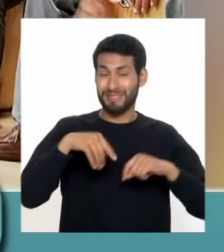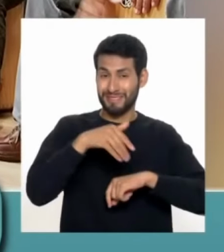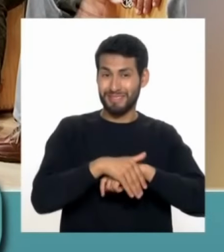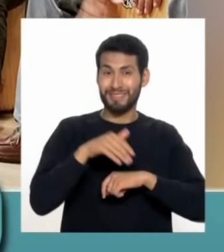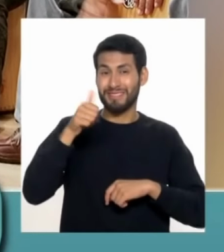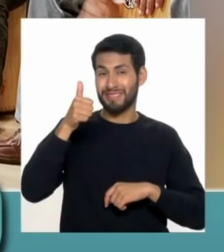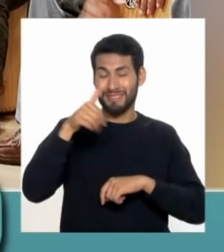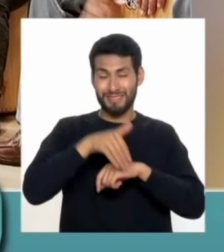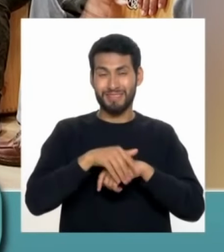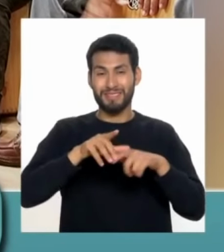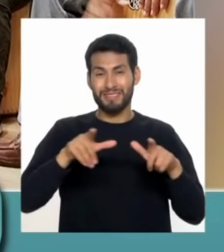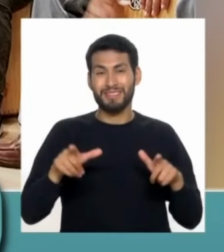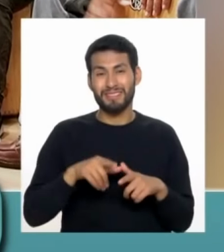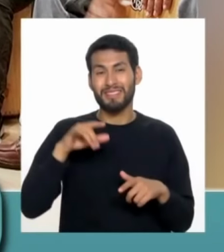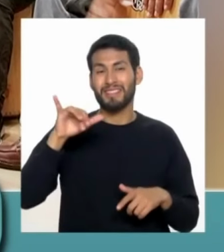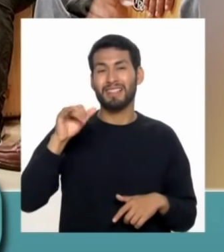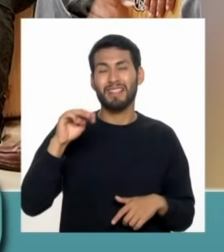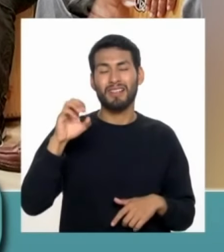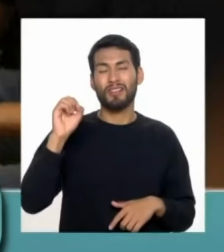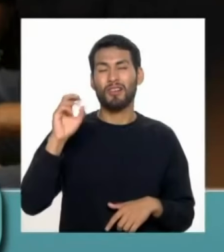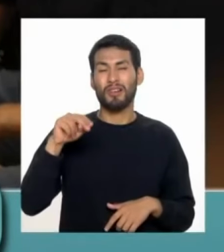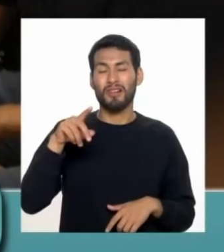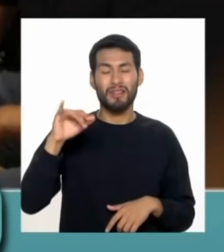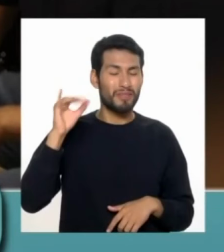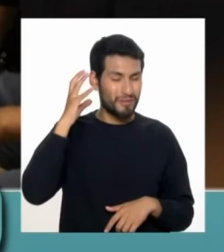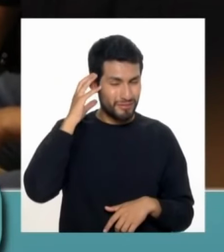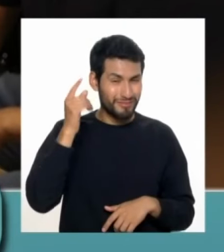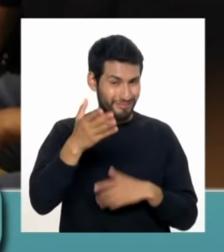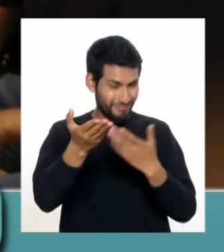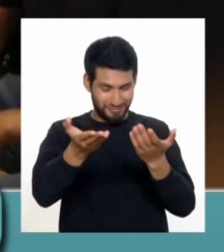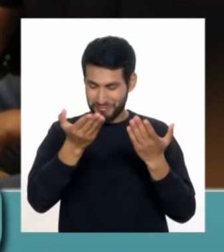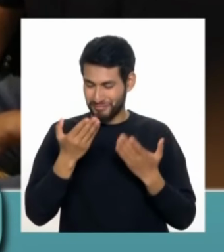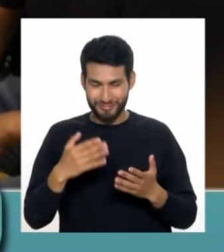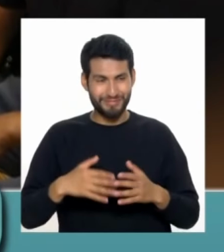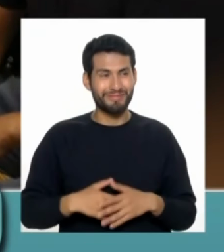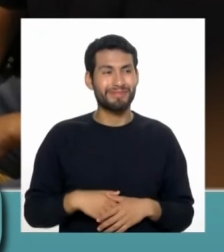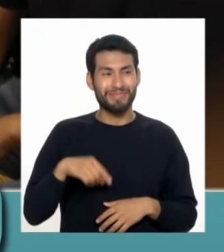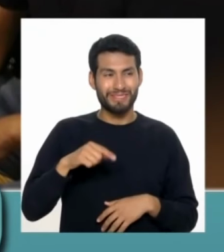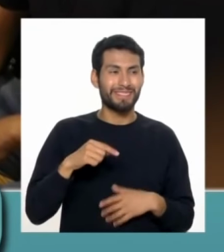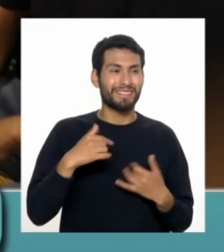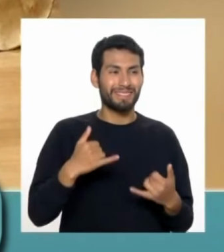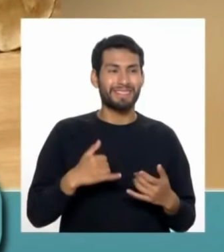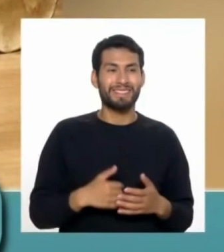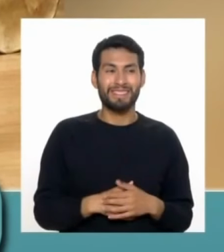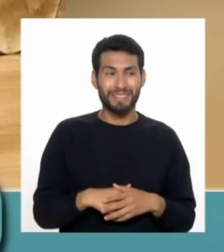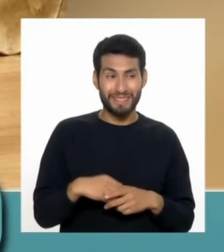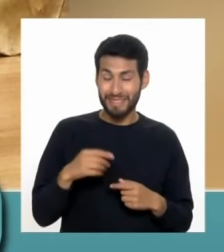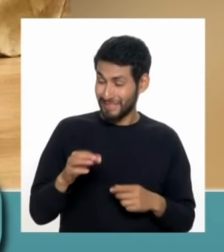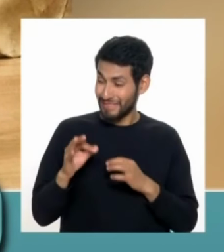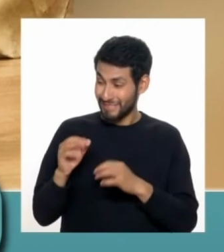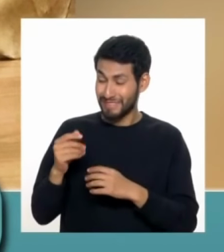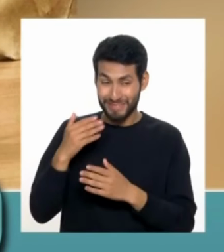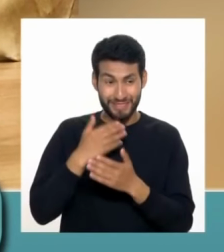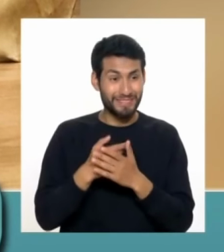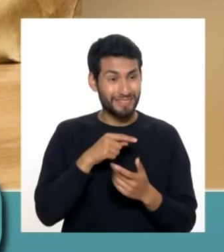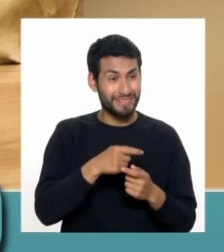las 10 de la noche, en el Jazzón de Miraflores. También están todos invitados. Ya después voy a dar la voz.